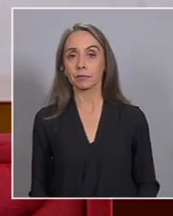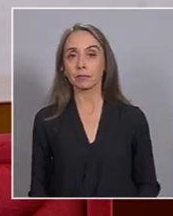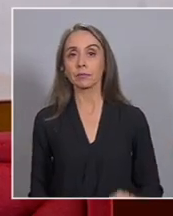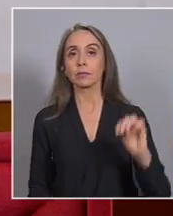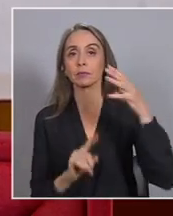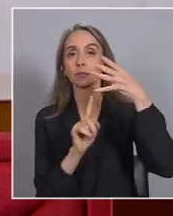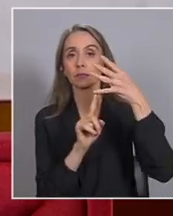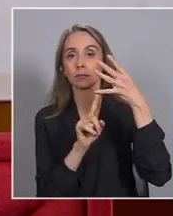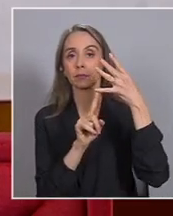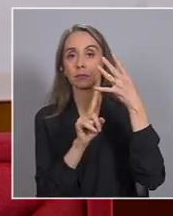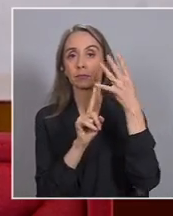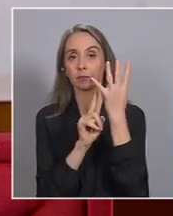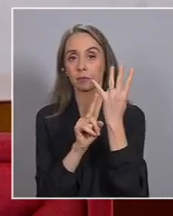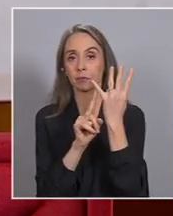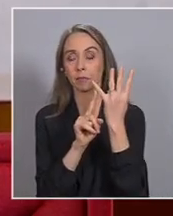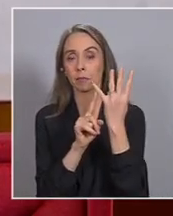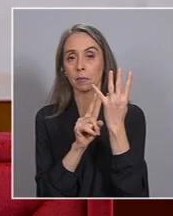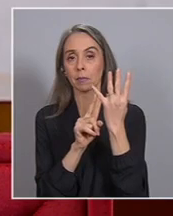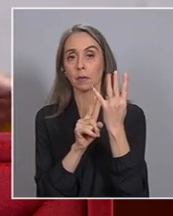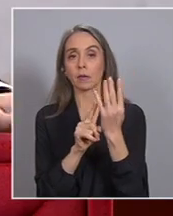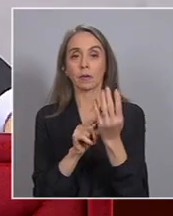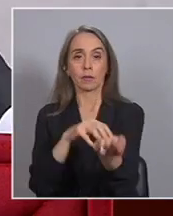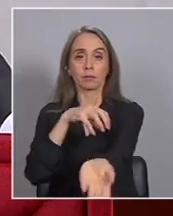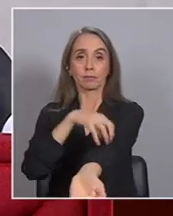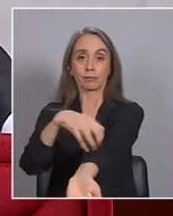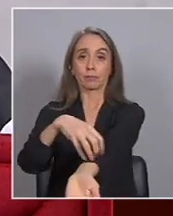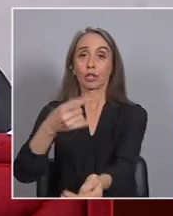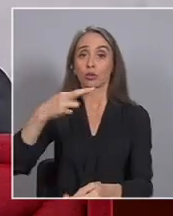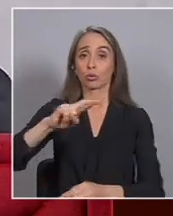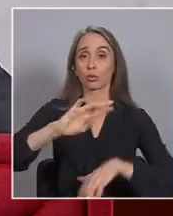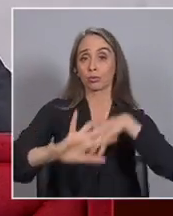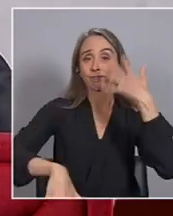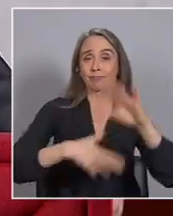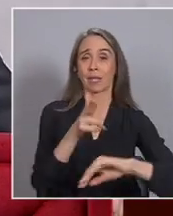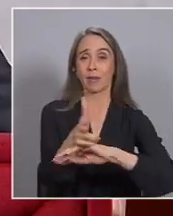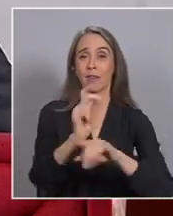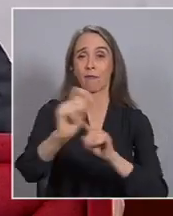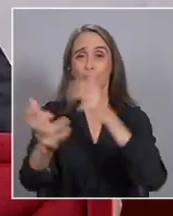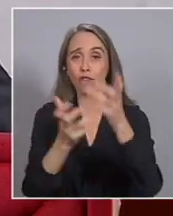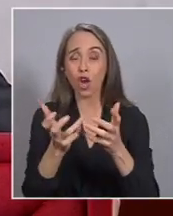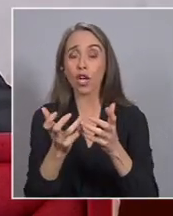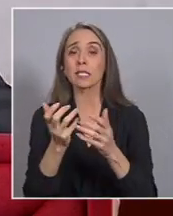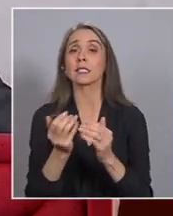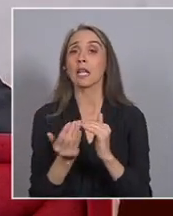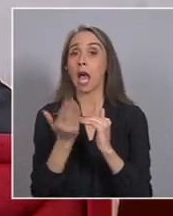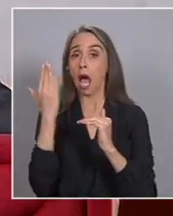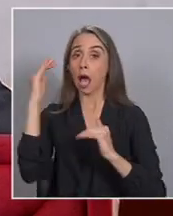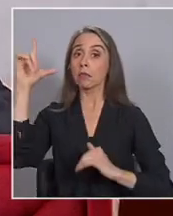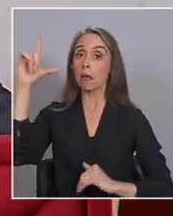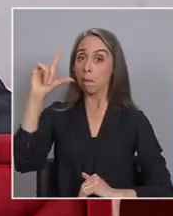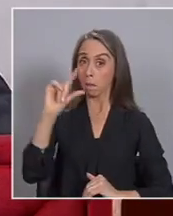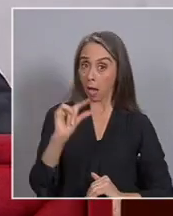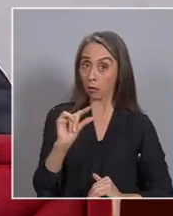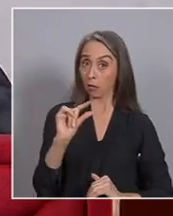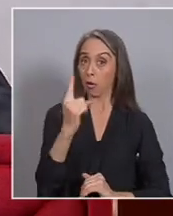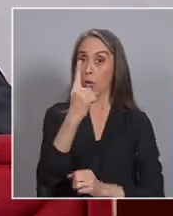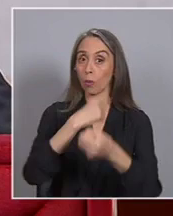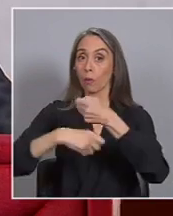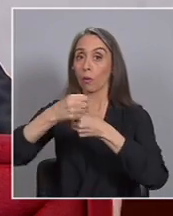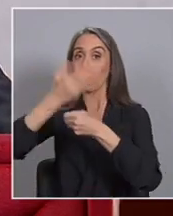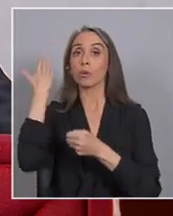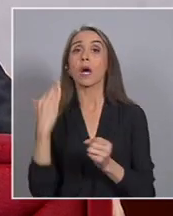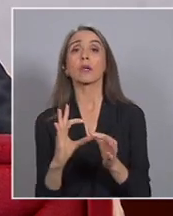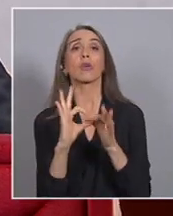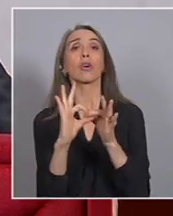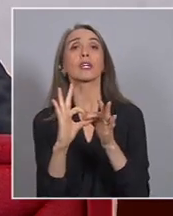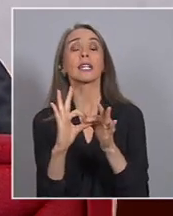Cuarto, la violencia en el sur había mostrado una disminución sustantiva en el último año